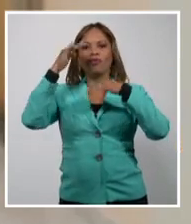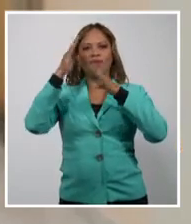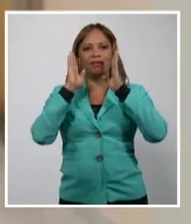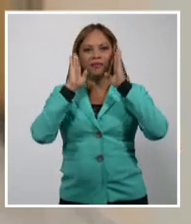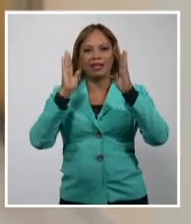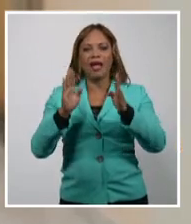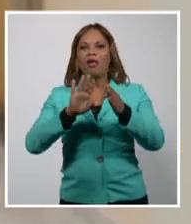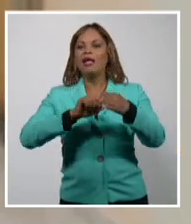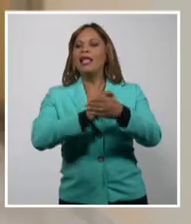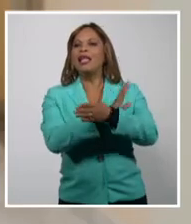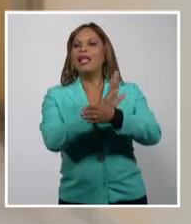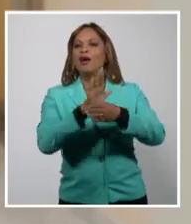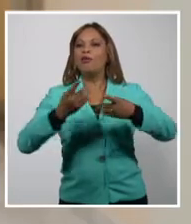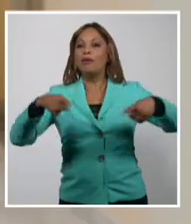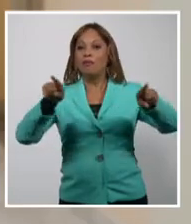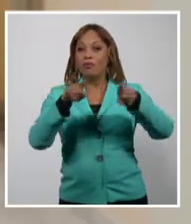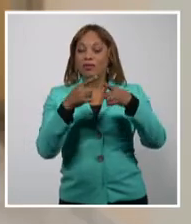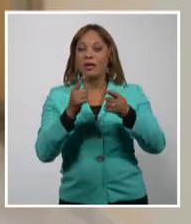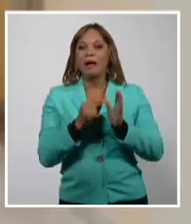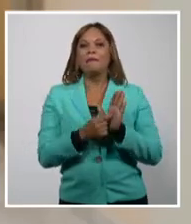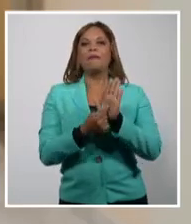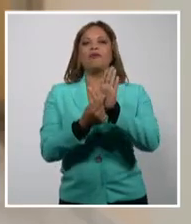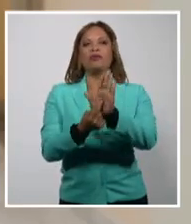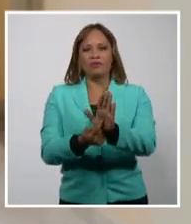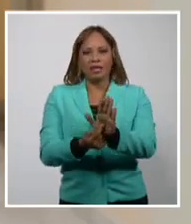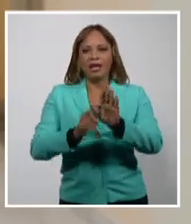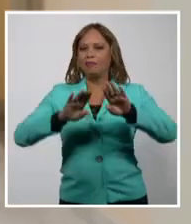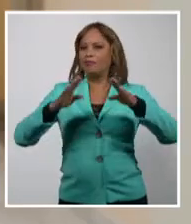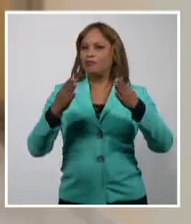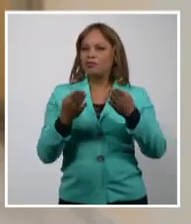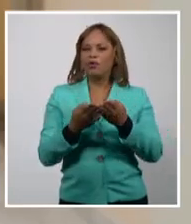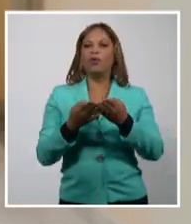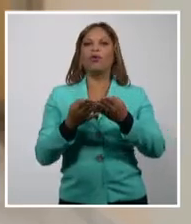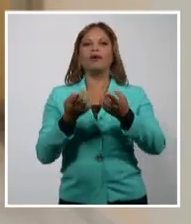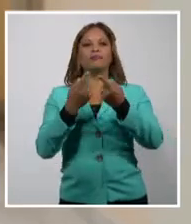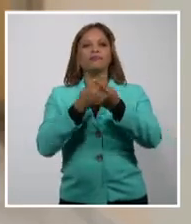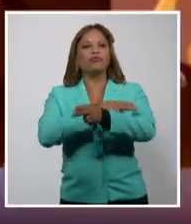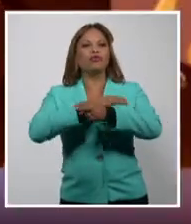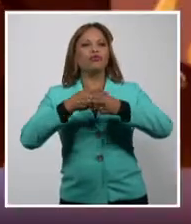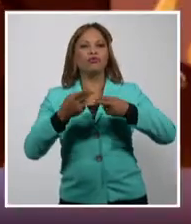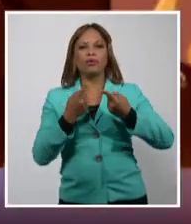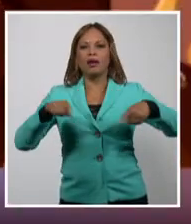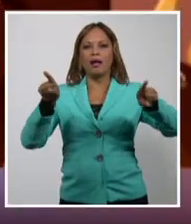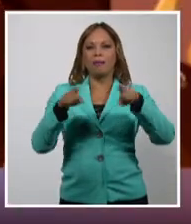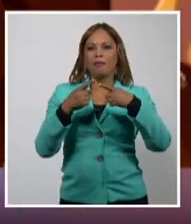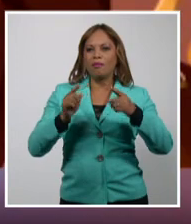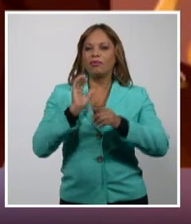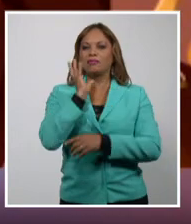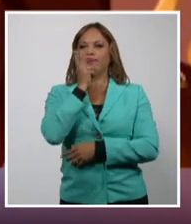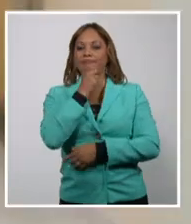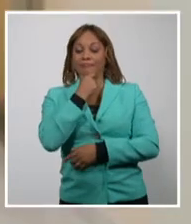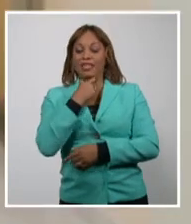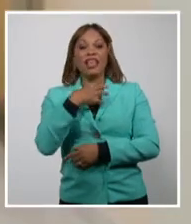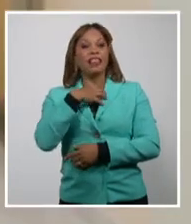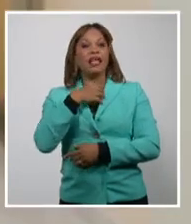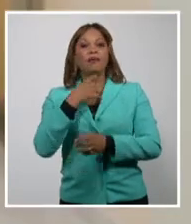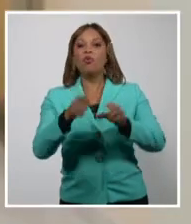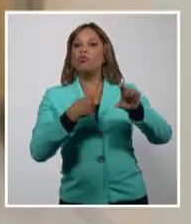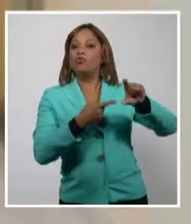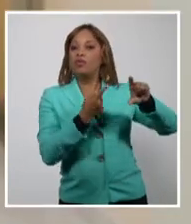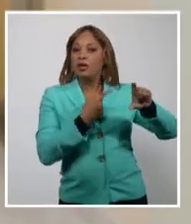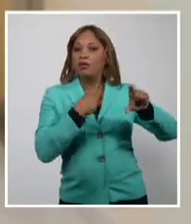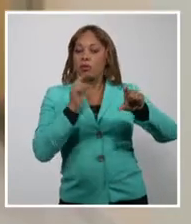en mostrar a Miguel Failde más allá de ese compositor que conocemos de las alturas de Simpson. Tenemos un disco que va a salir el próximo año gracias